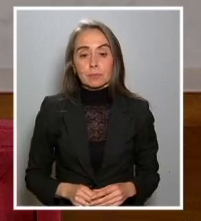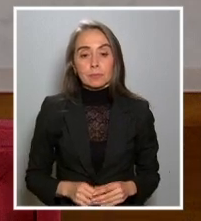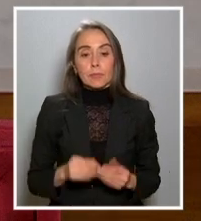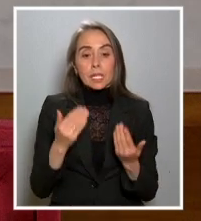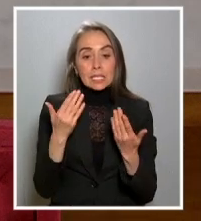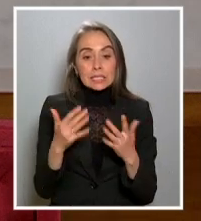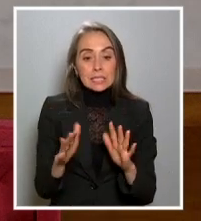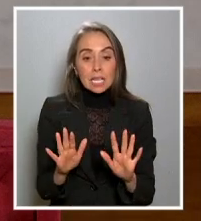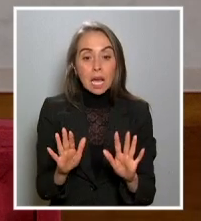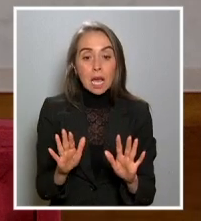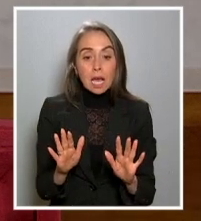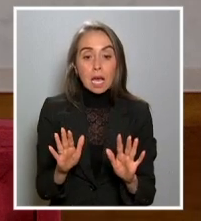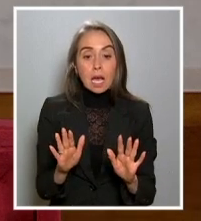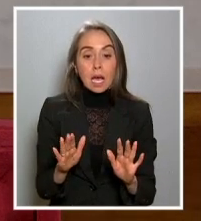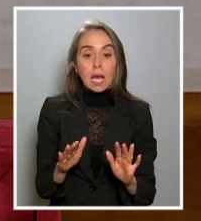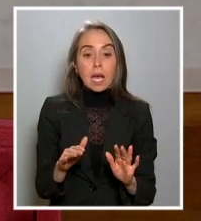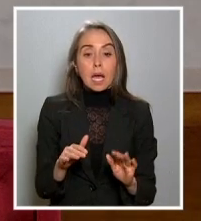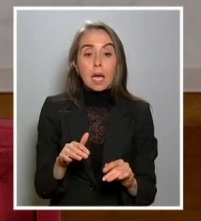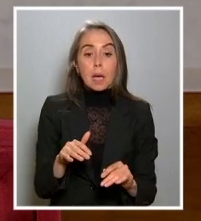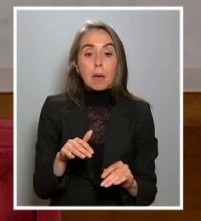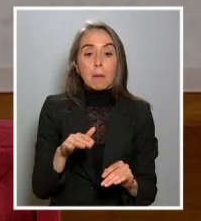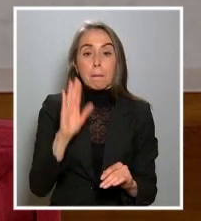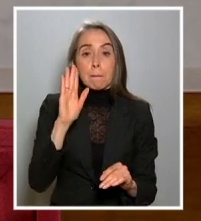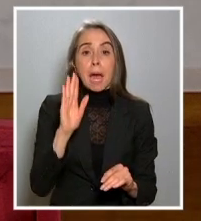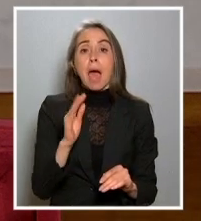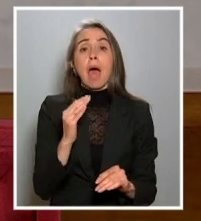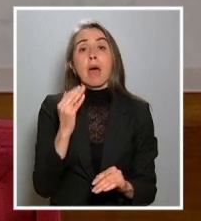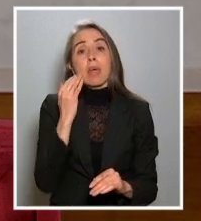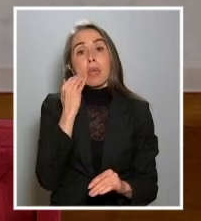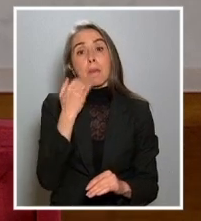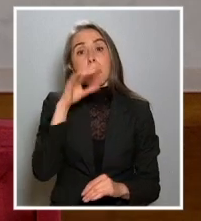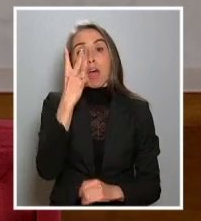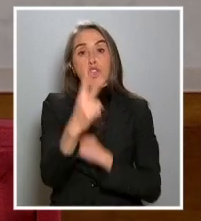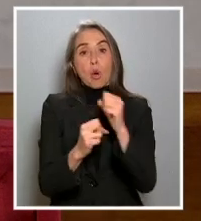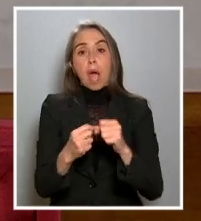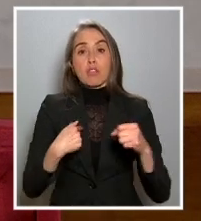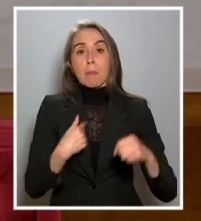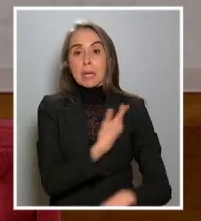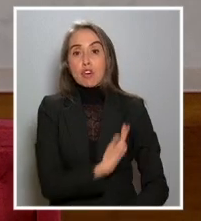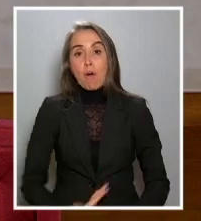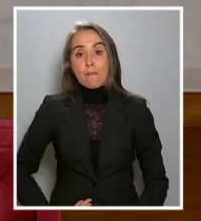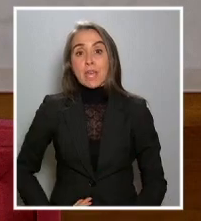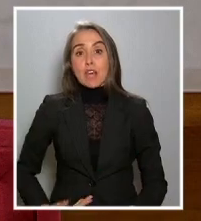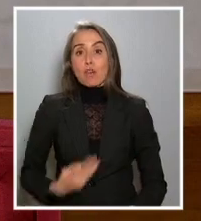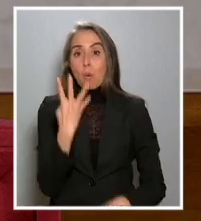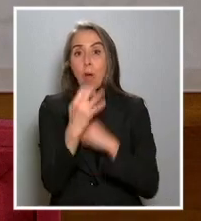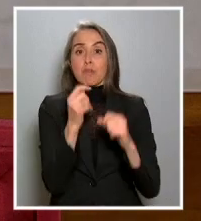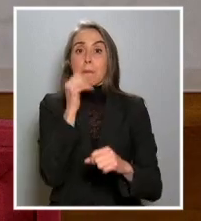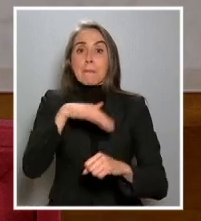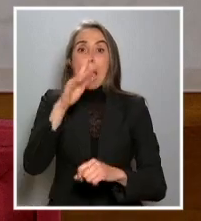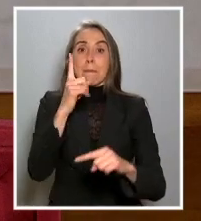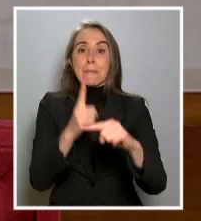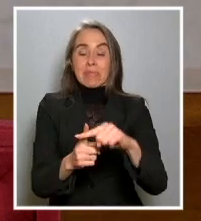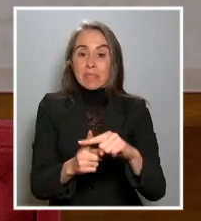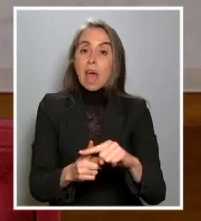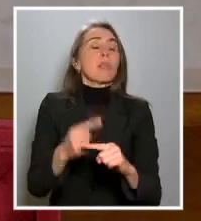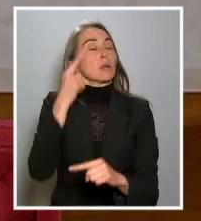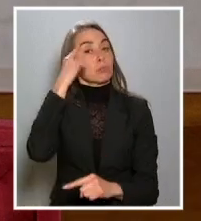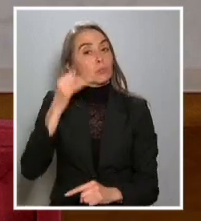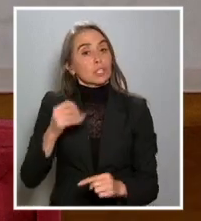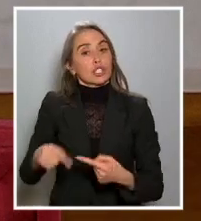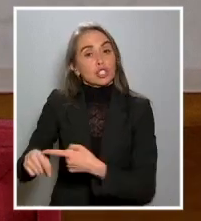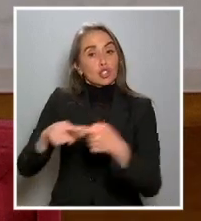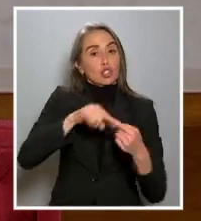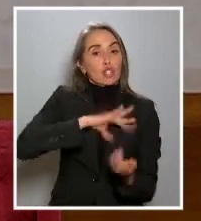ya más de la mitad de mi gobierno, tengo la convicción que estamos avanzando hacia una sociedad en